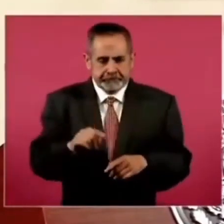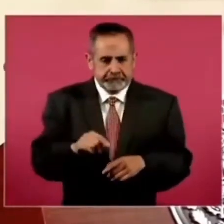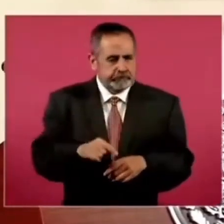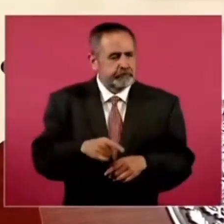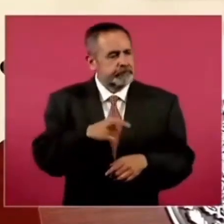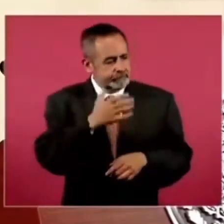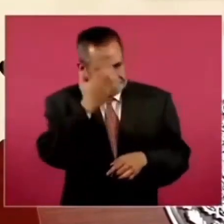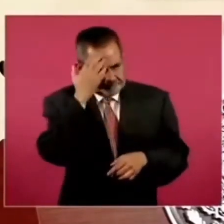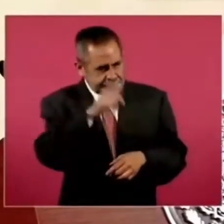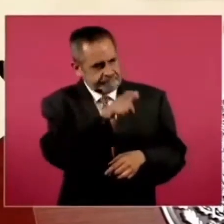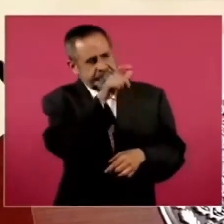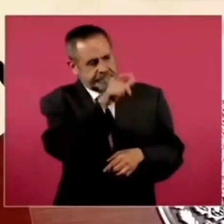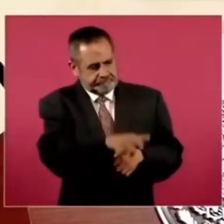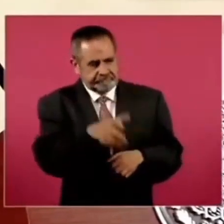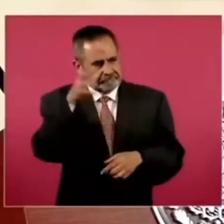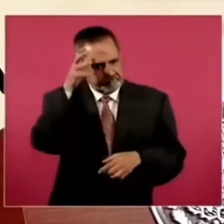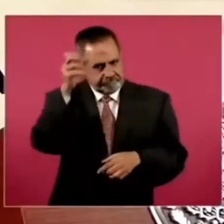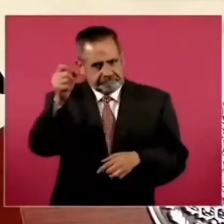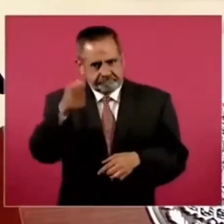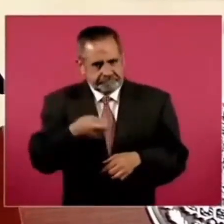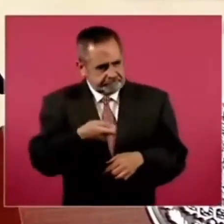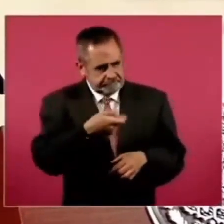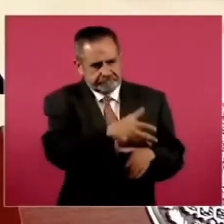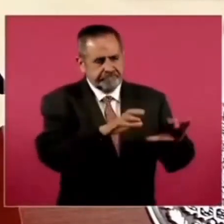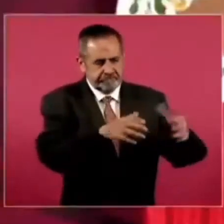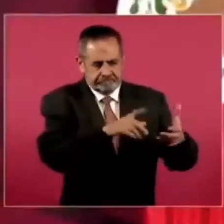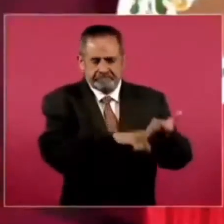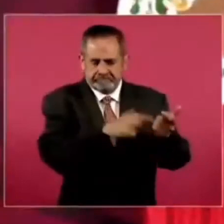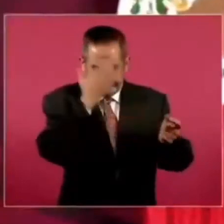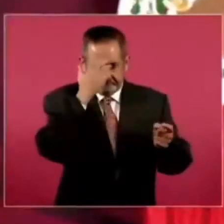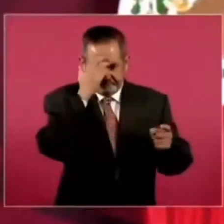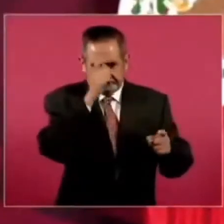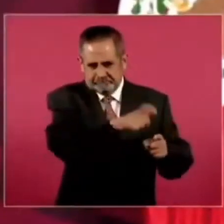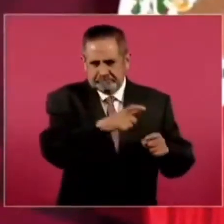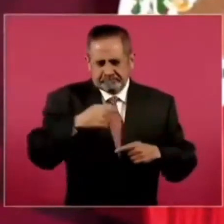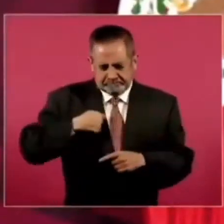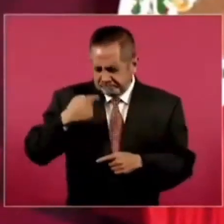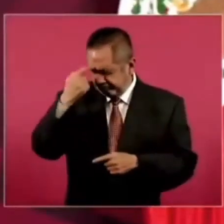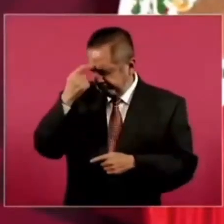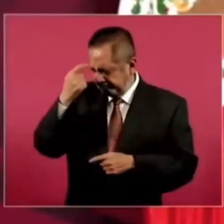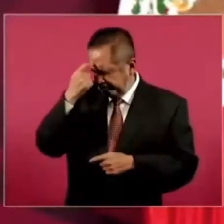utilizar este término, este concepto. No,